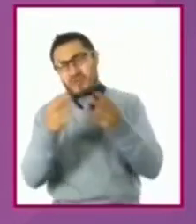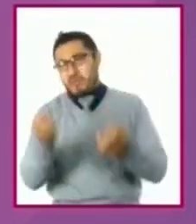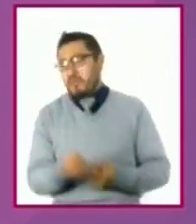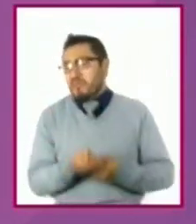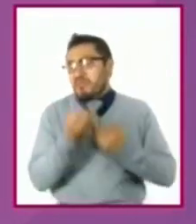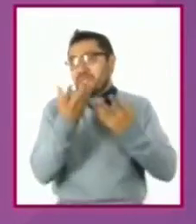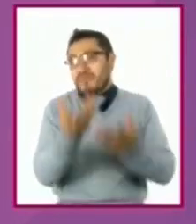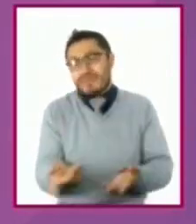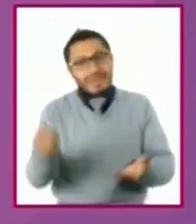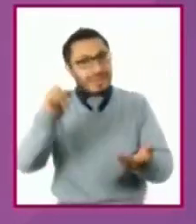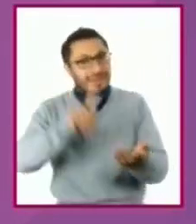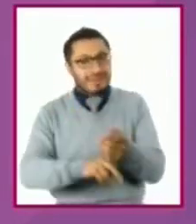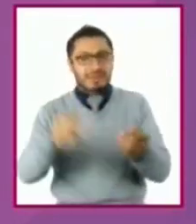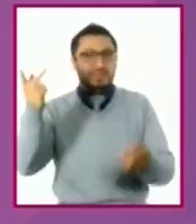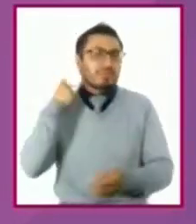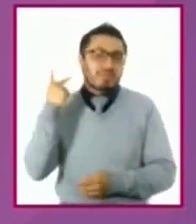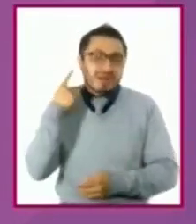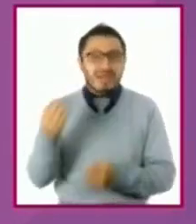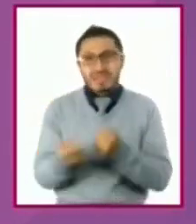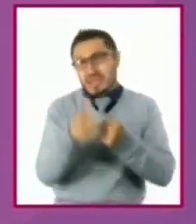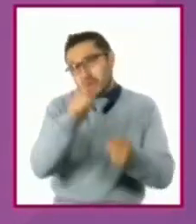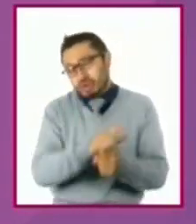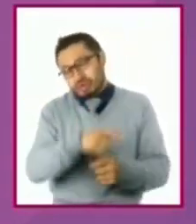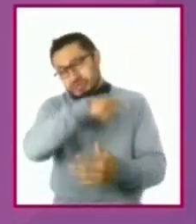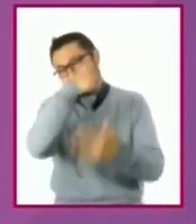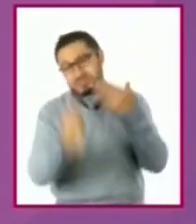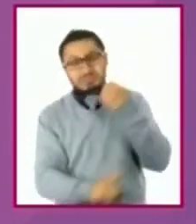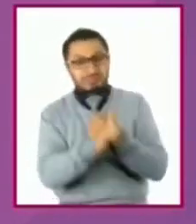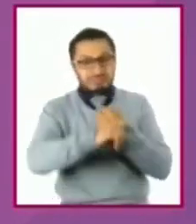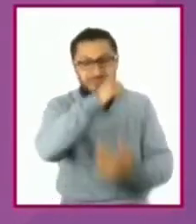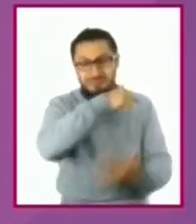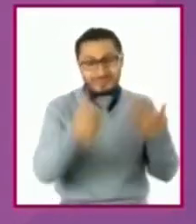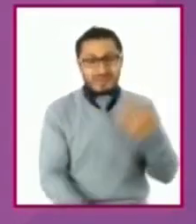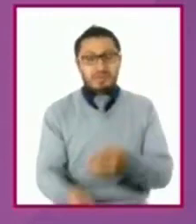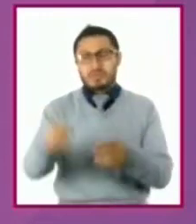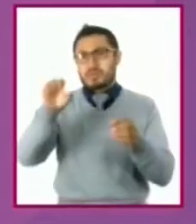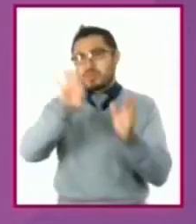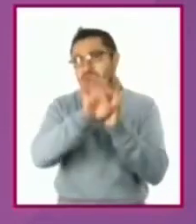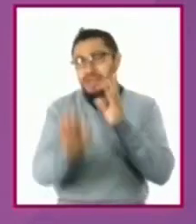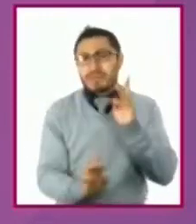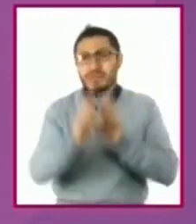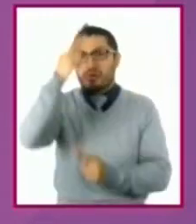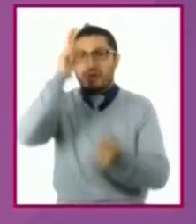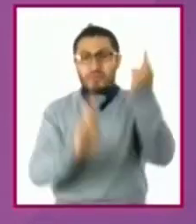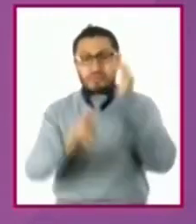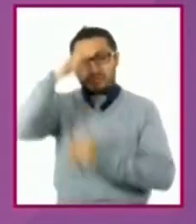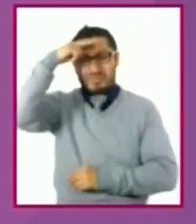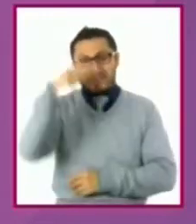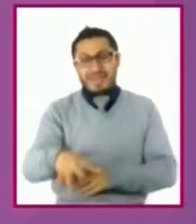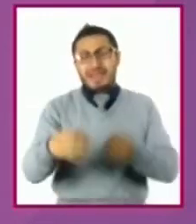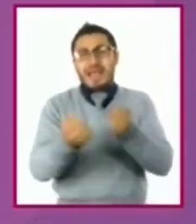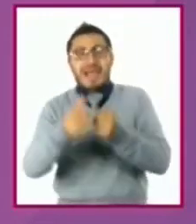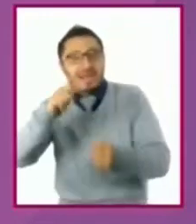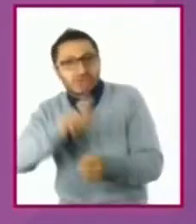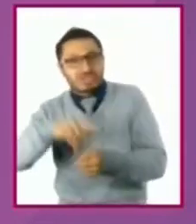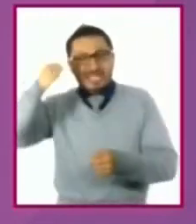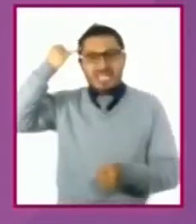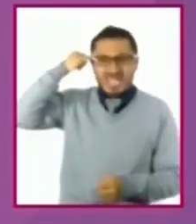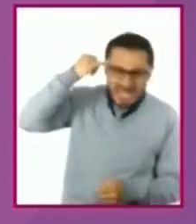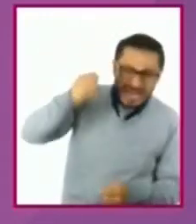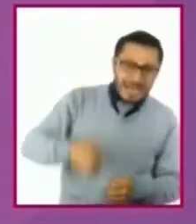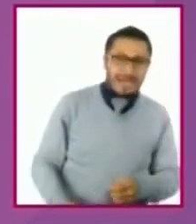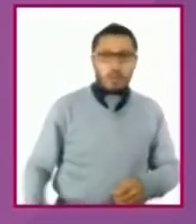centrada en los problemas políticos y sociales, como la novela de la Revolución Mexicana, la novela social indigenista y la novela de